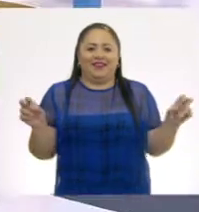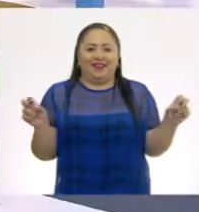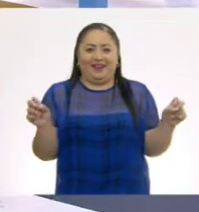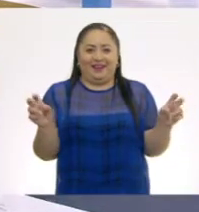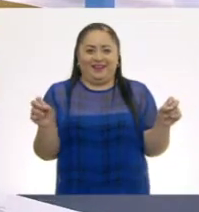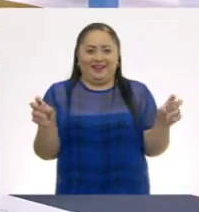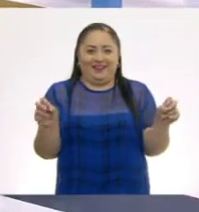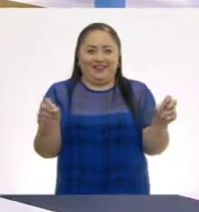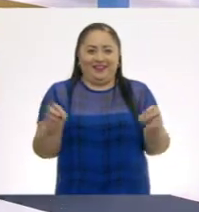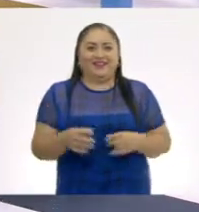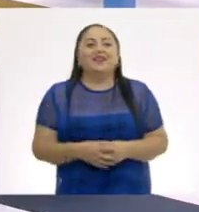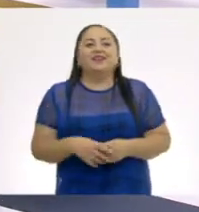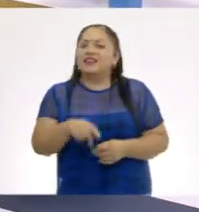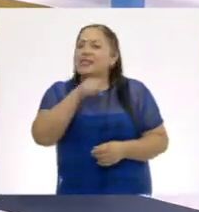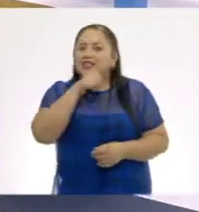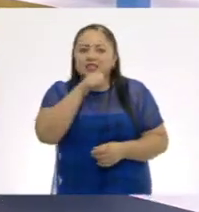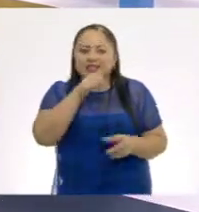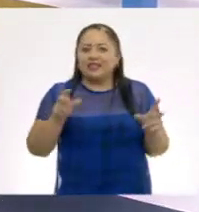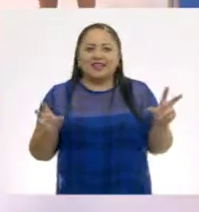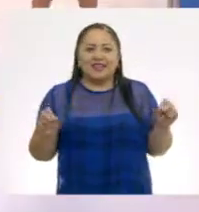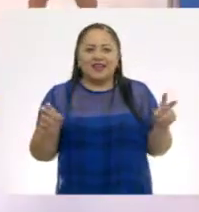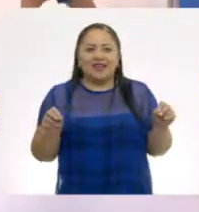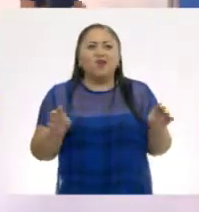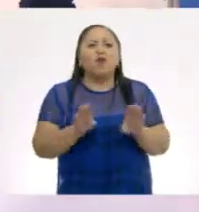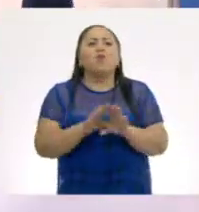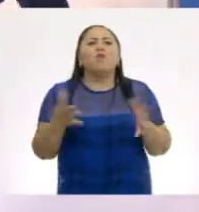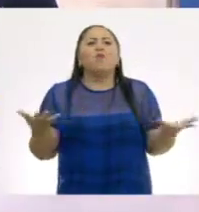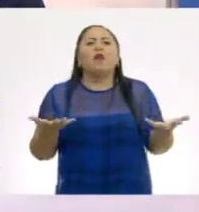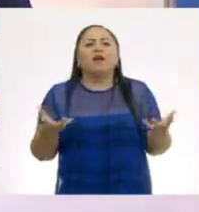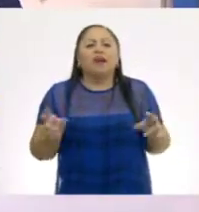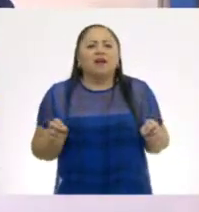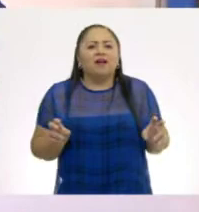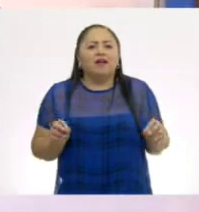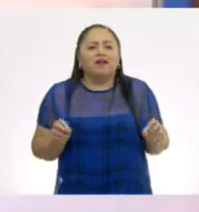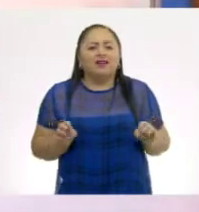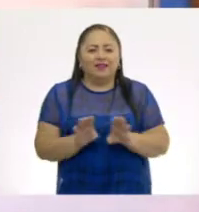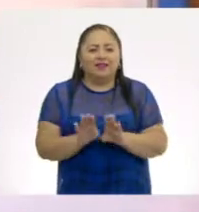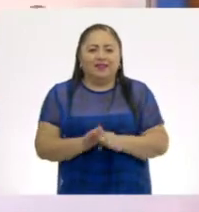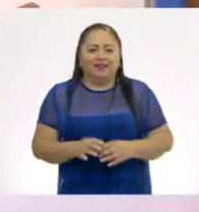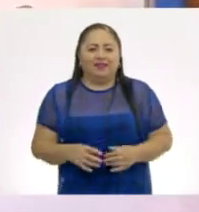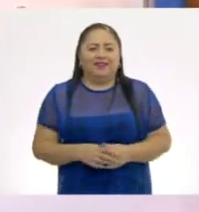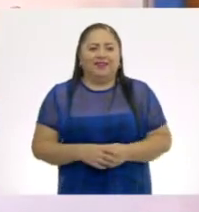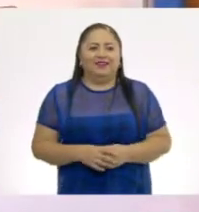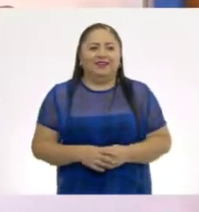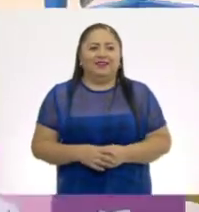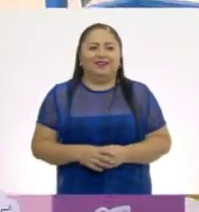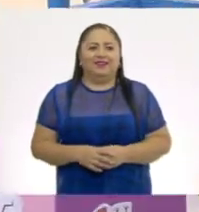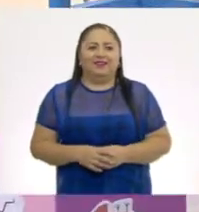¡Cangrejo! ¡Ese no ha salido! ¿Cómo salen los cangrejos? Así, caminando.